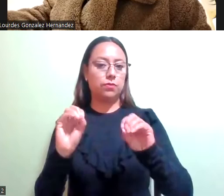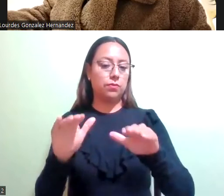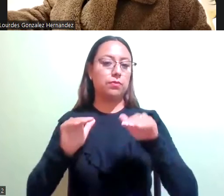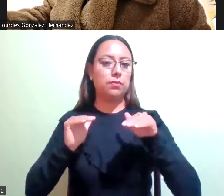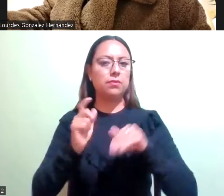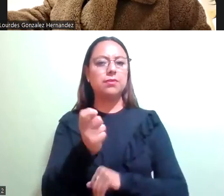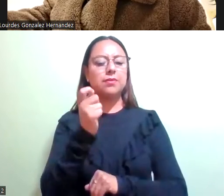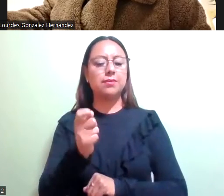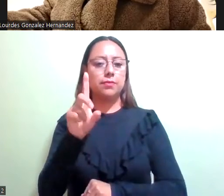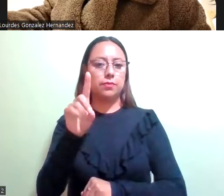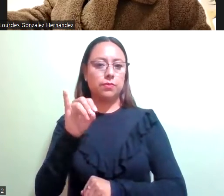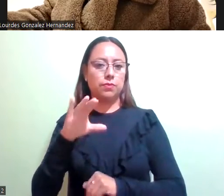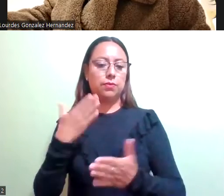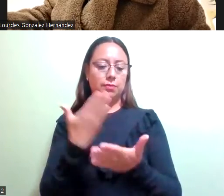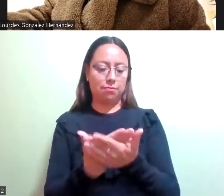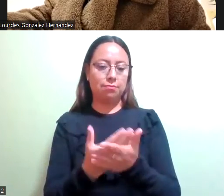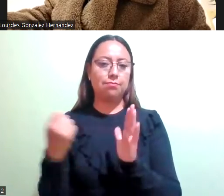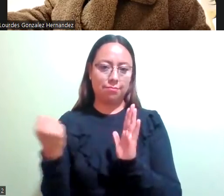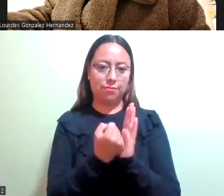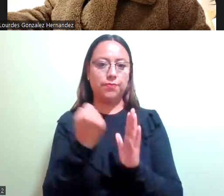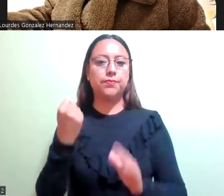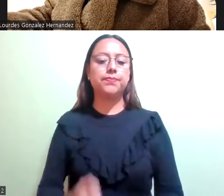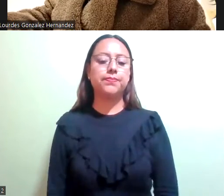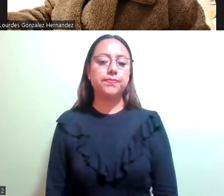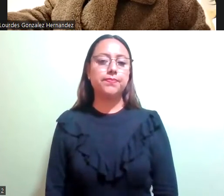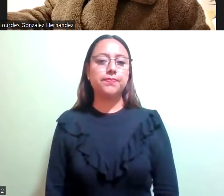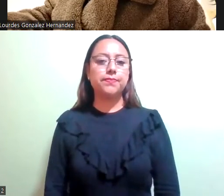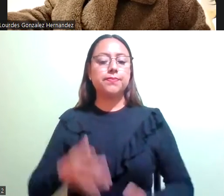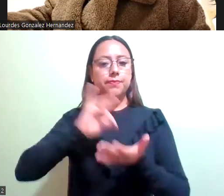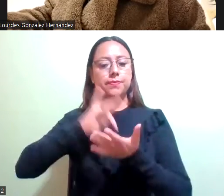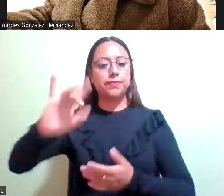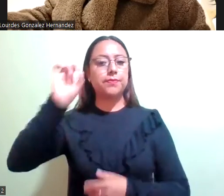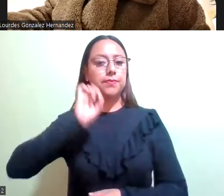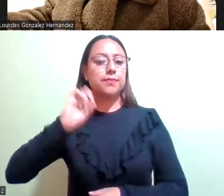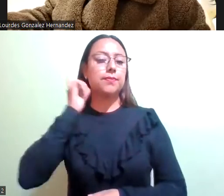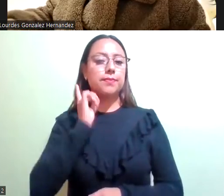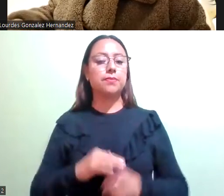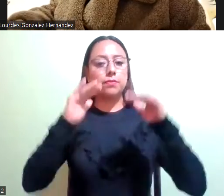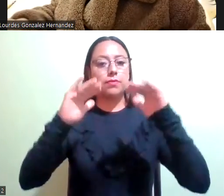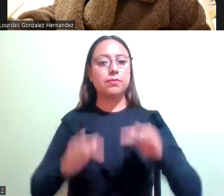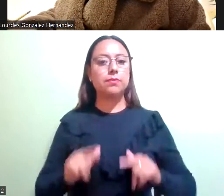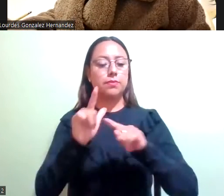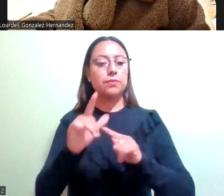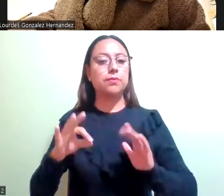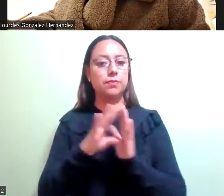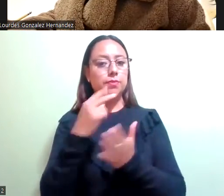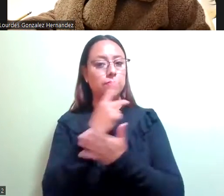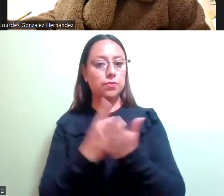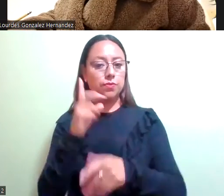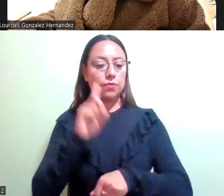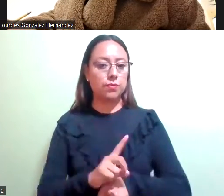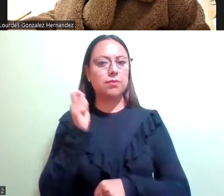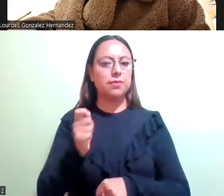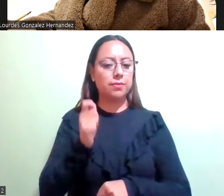por lo que se aprueba el dictamen en referencia. Gracias, diputada. El siguiente punto del orden del día es